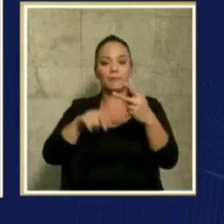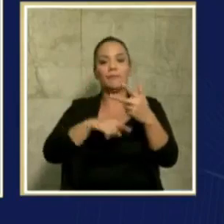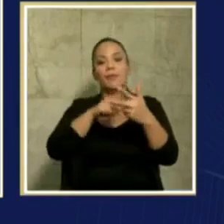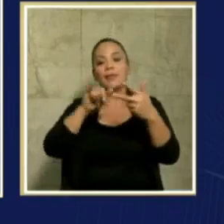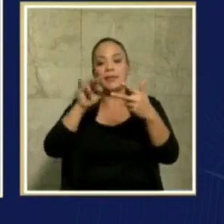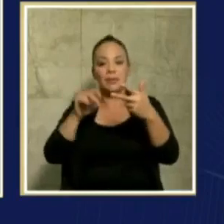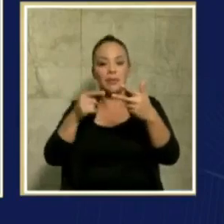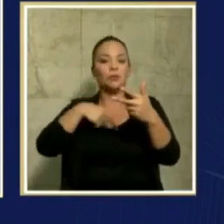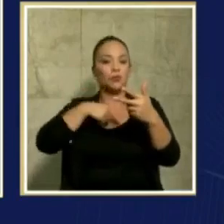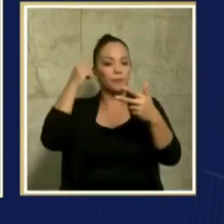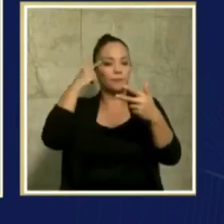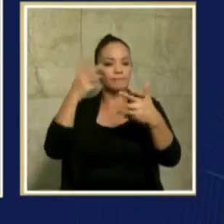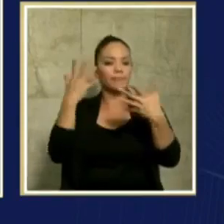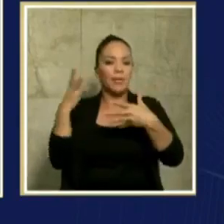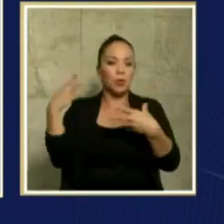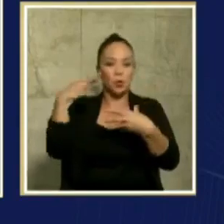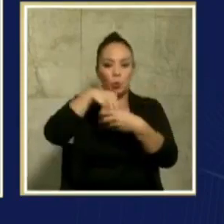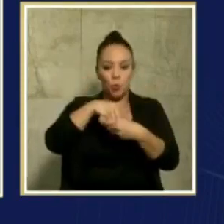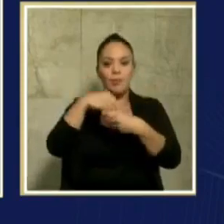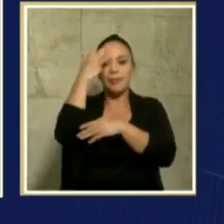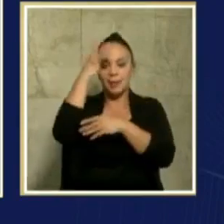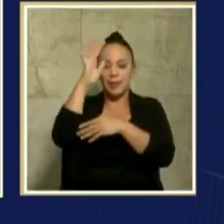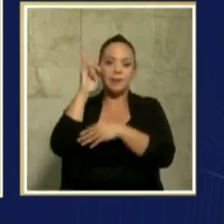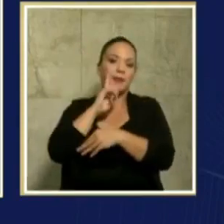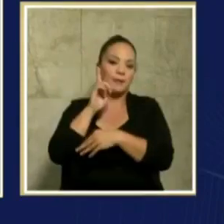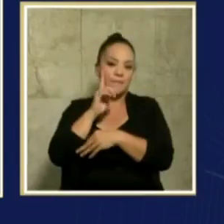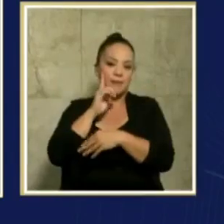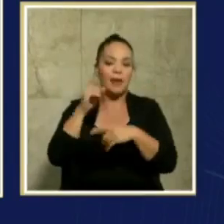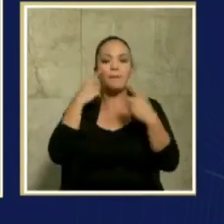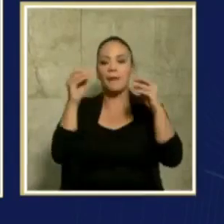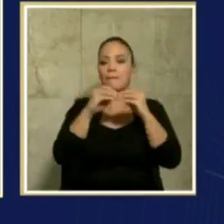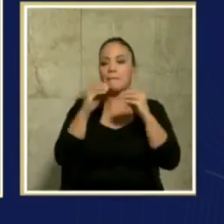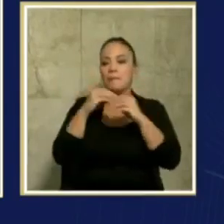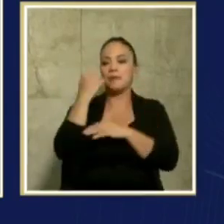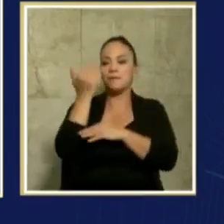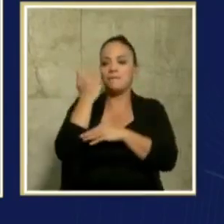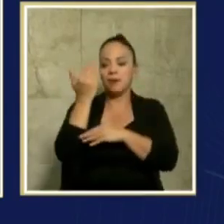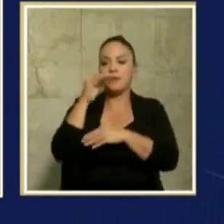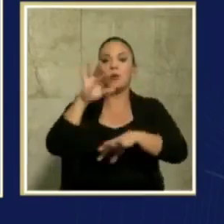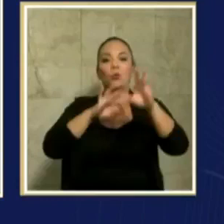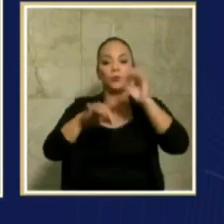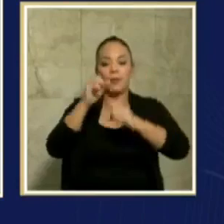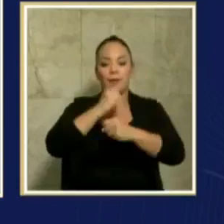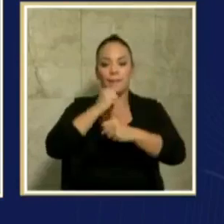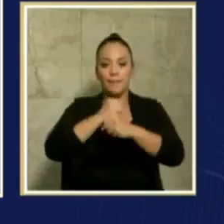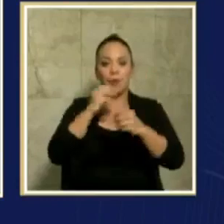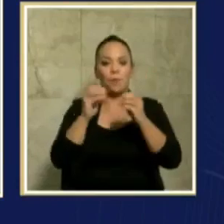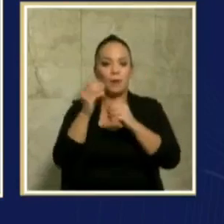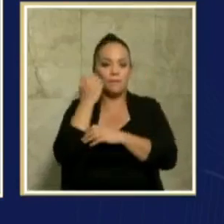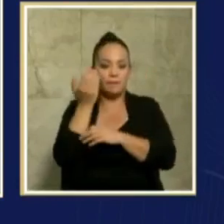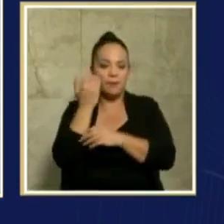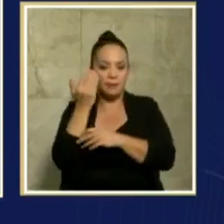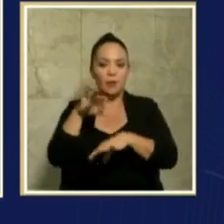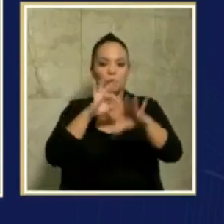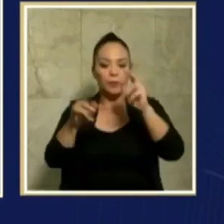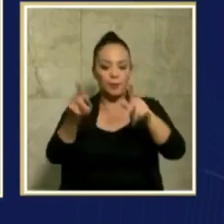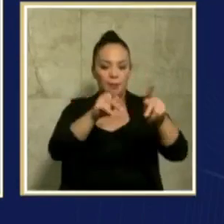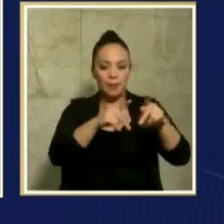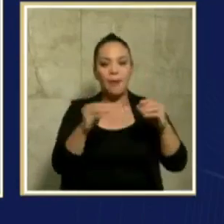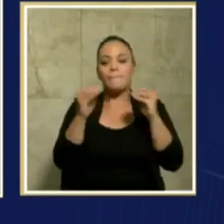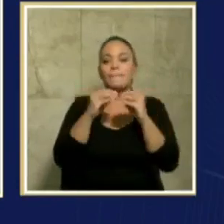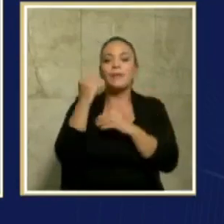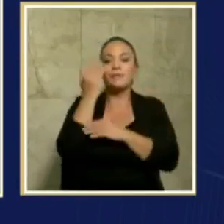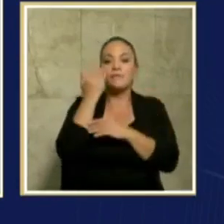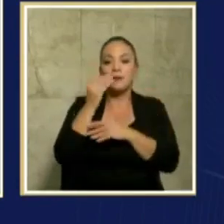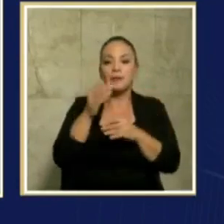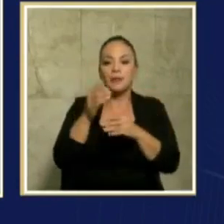estamos pensando en incluir inteligencia artificial para que sea más fácil encontrar el empleo, sea más fácil encontrar a la gente y sea más fácil